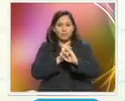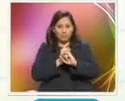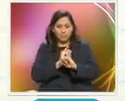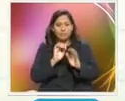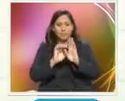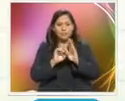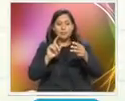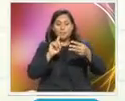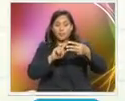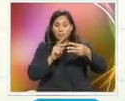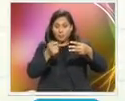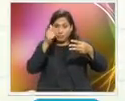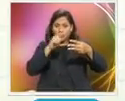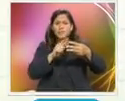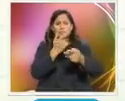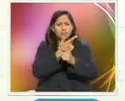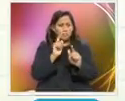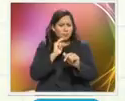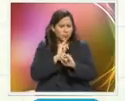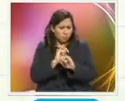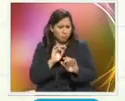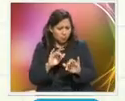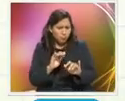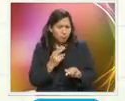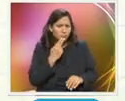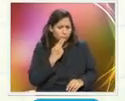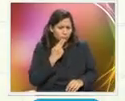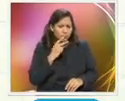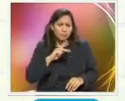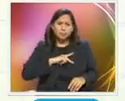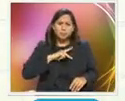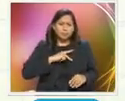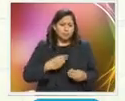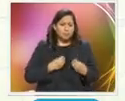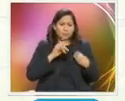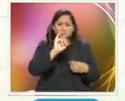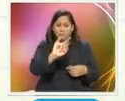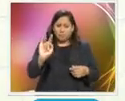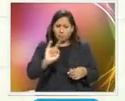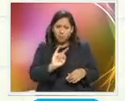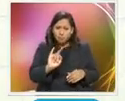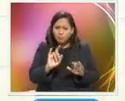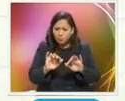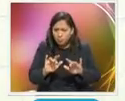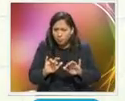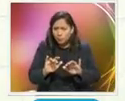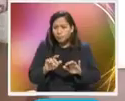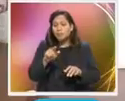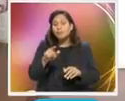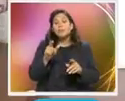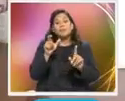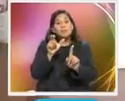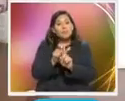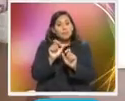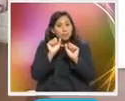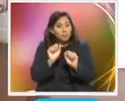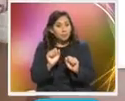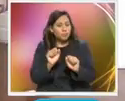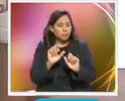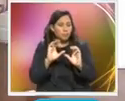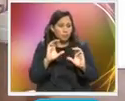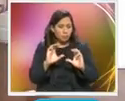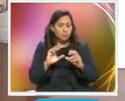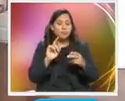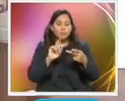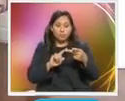Primero, tienes libre acceso a lo que está ahí. Tienes un acceso seguro, que ahora vamos a hablar un poquito de